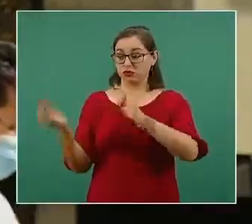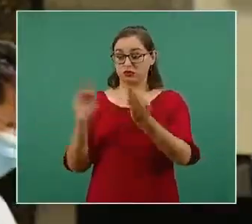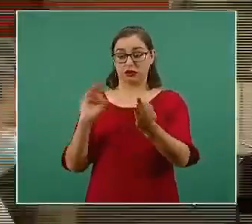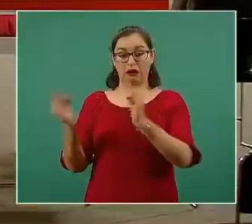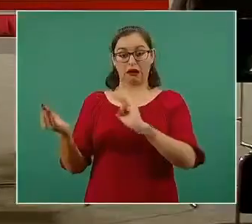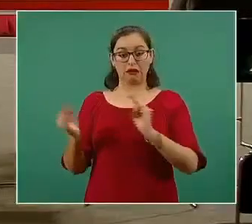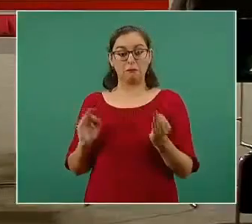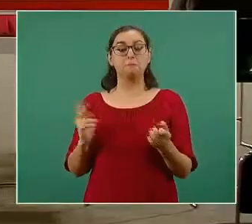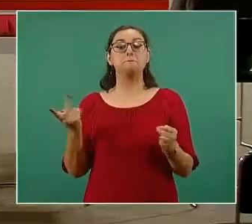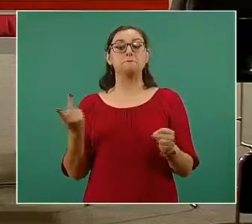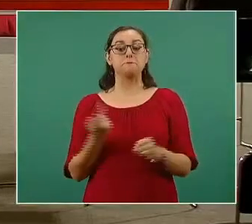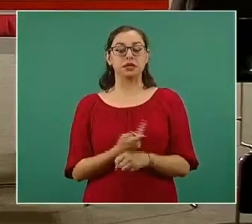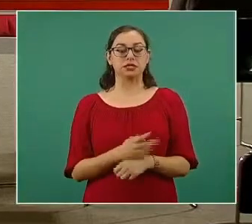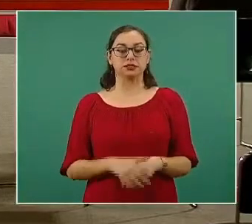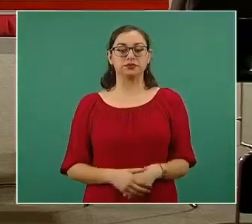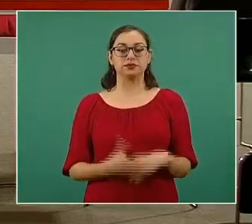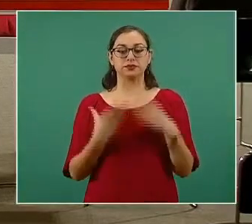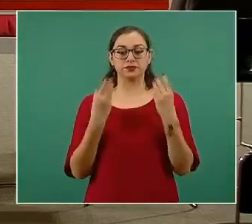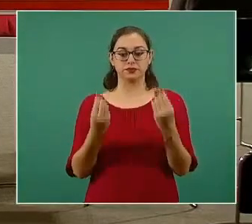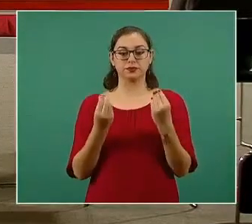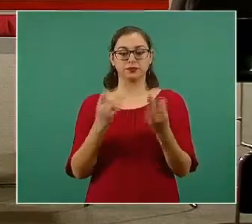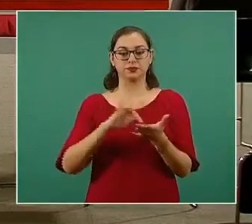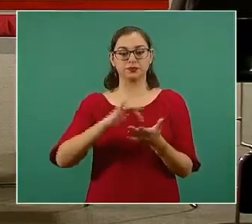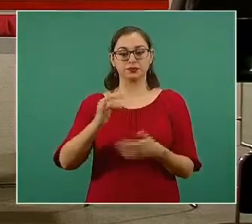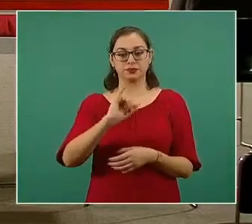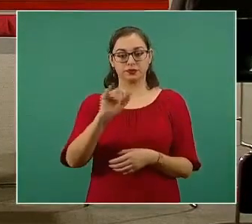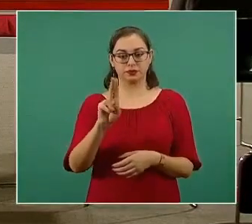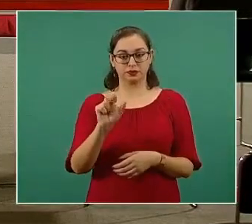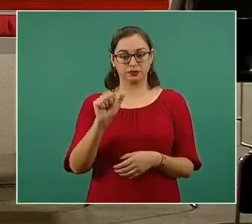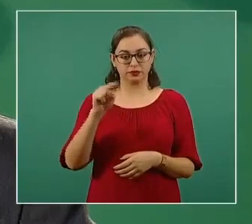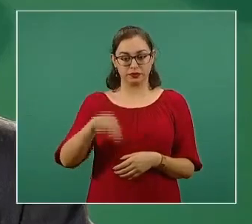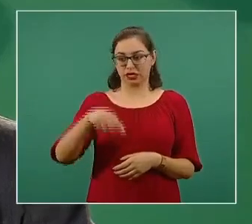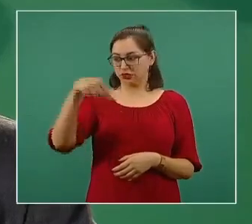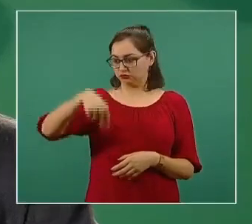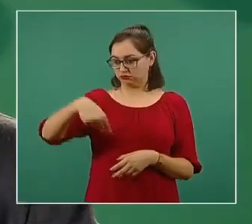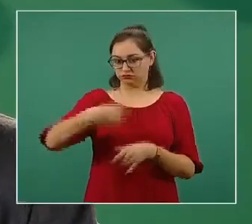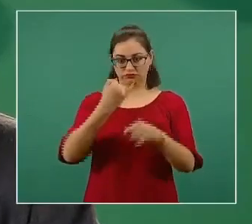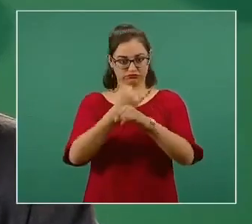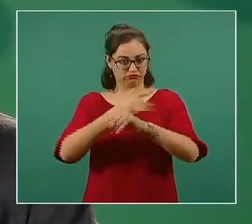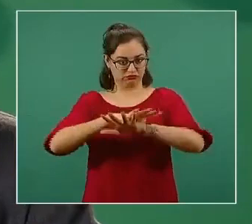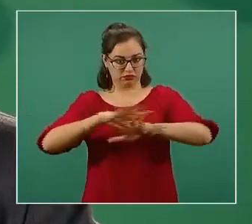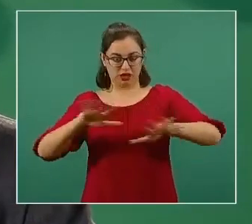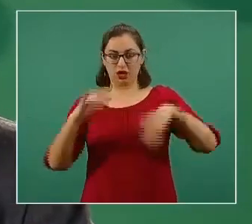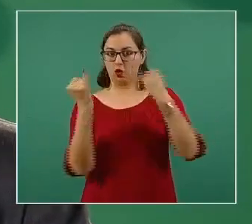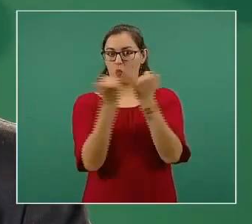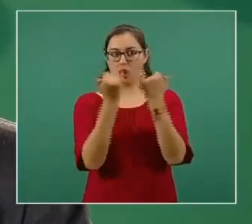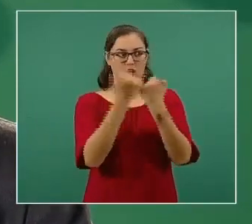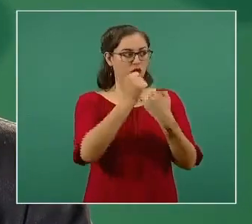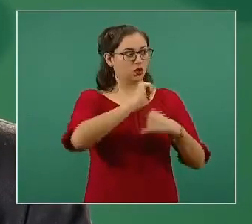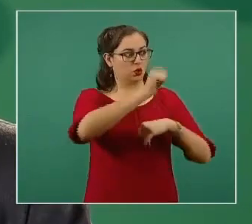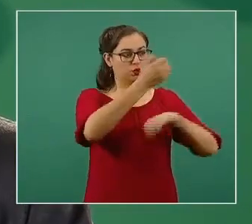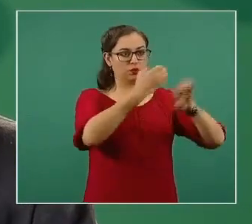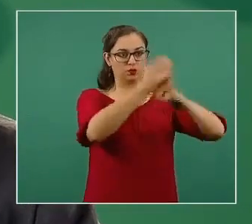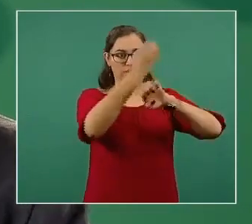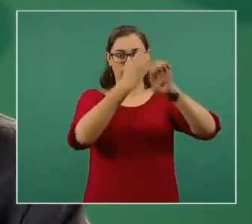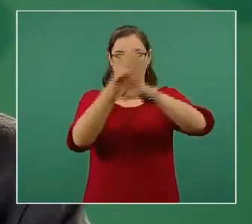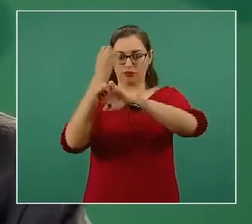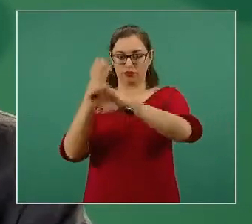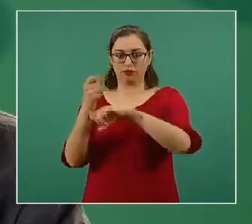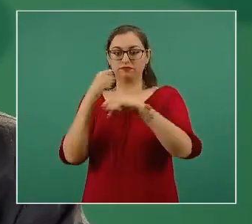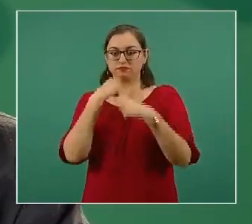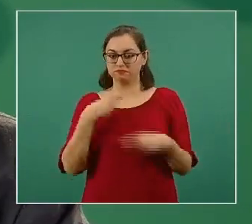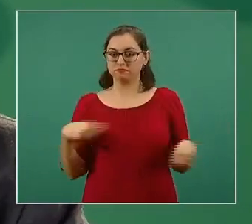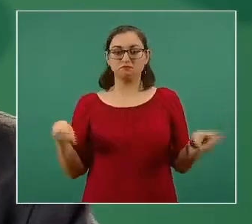todo. Gracias. Muchas gracias, Juan. El propósito de comentarlo aquí, igual que lo hemos hecho con cualquier otra entidad federativa que esté en una